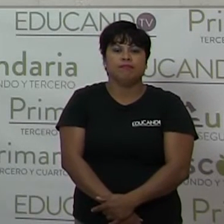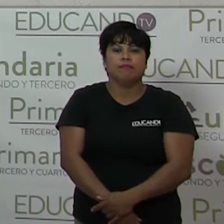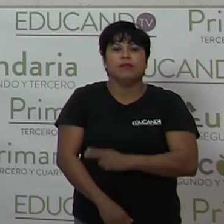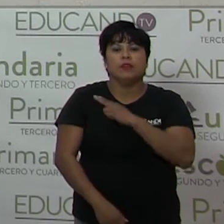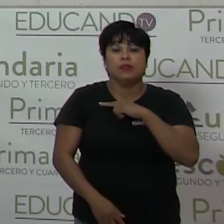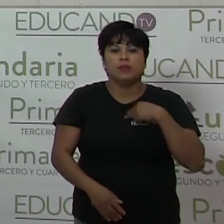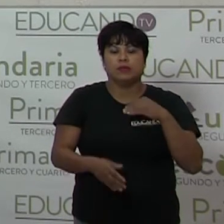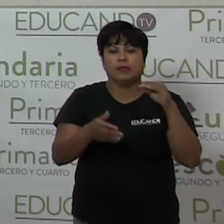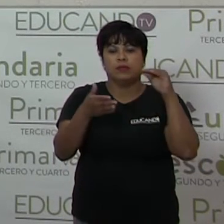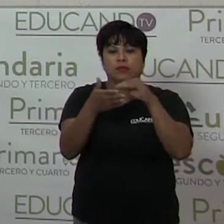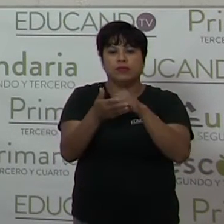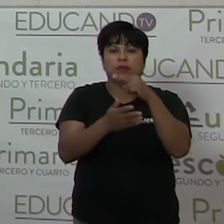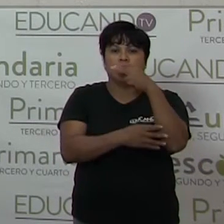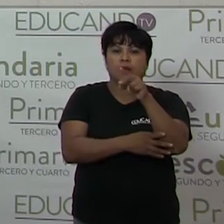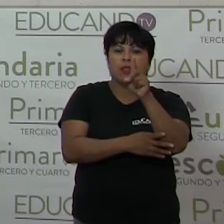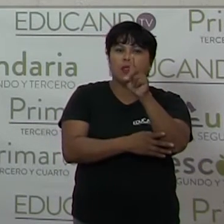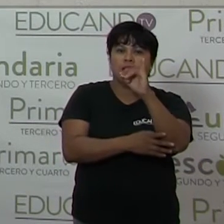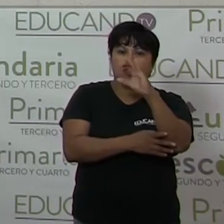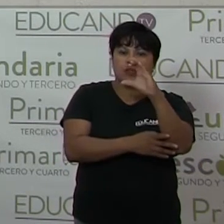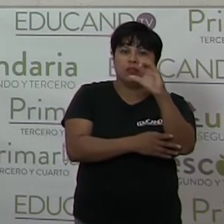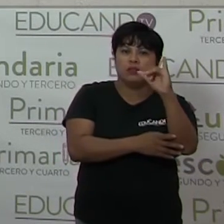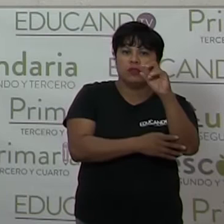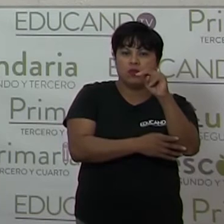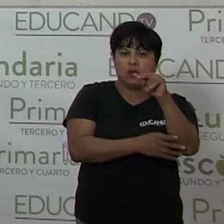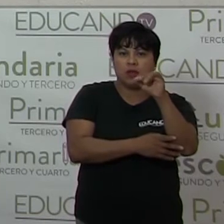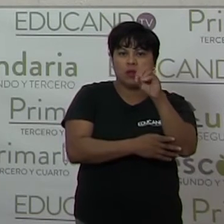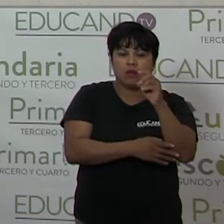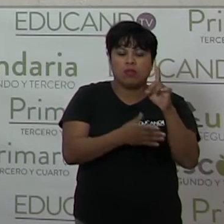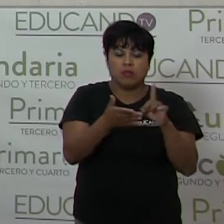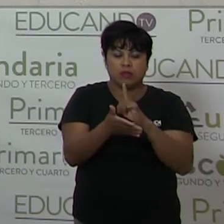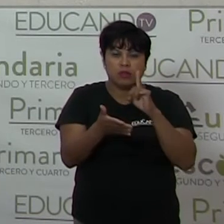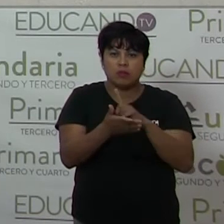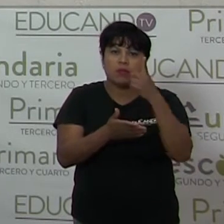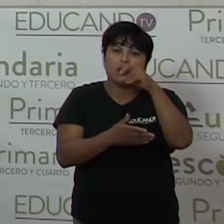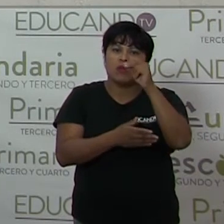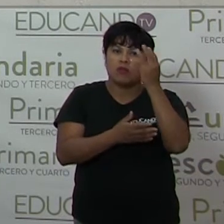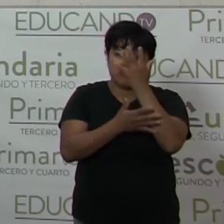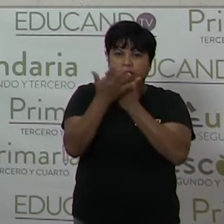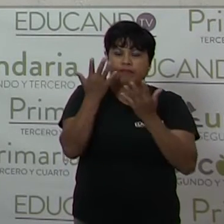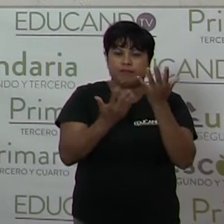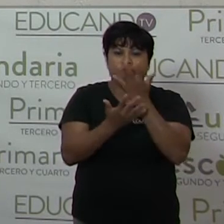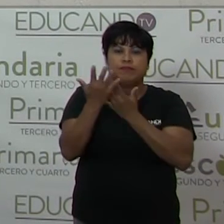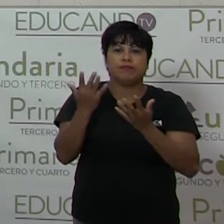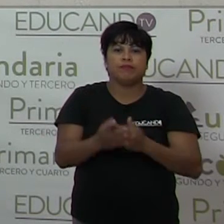y le vamos a dejar diccionario para que no nos confundamos